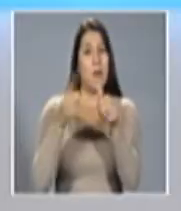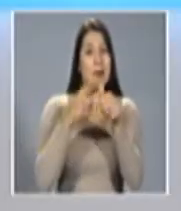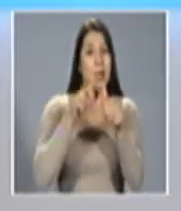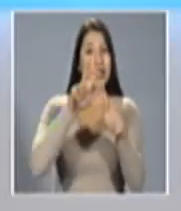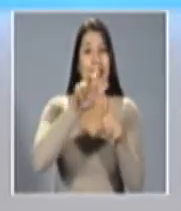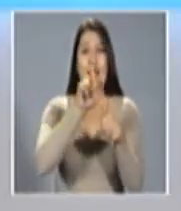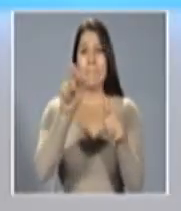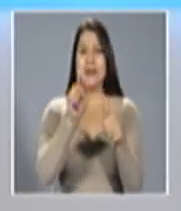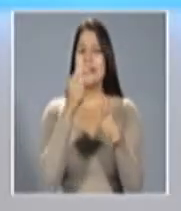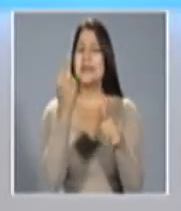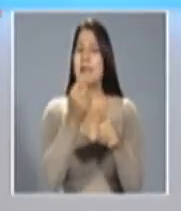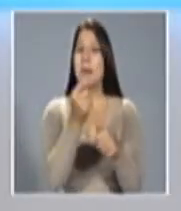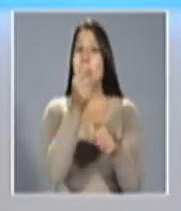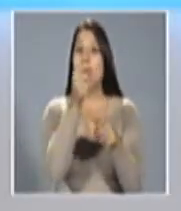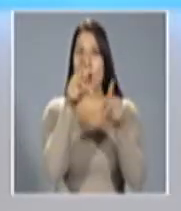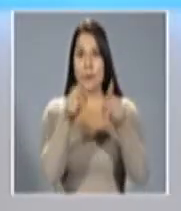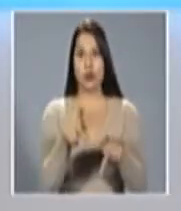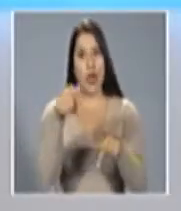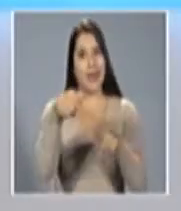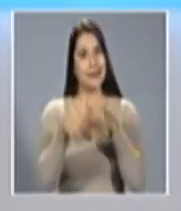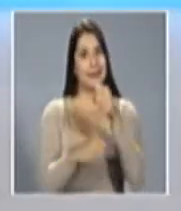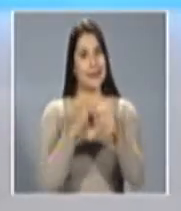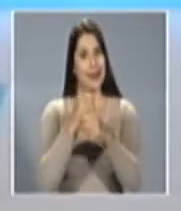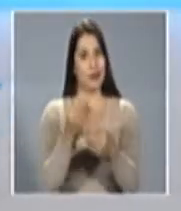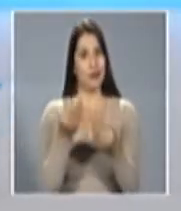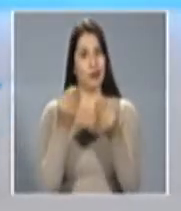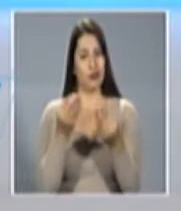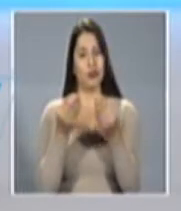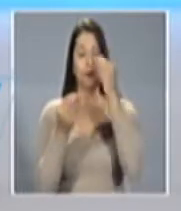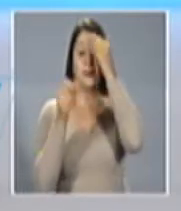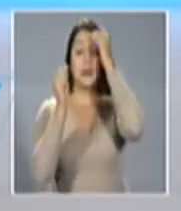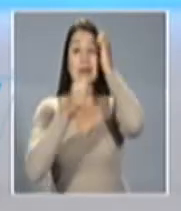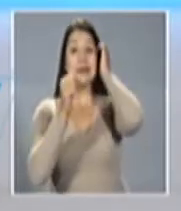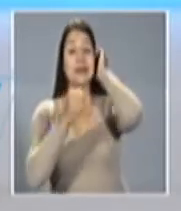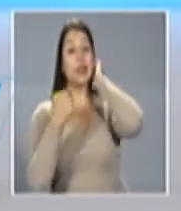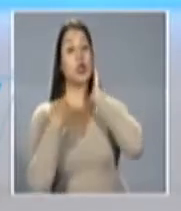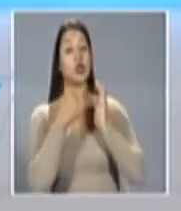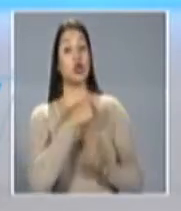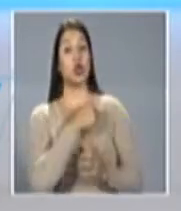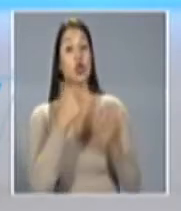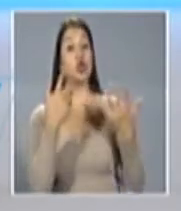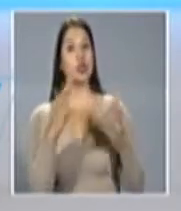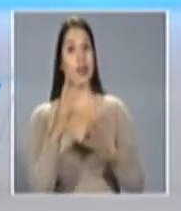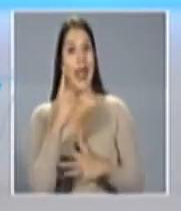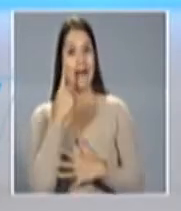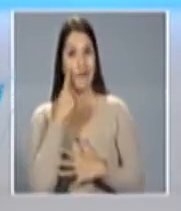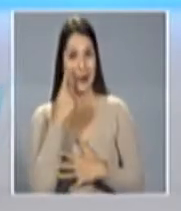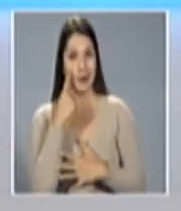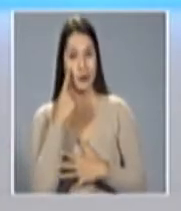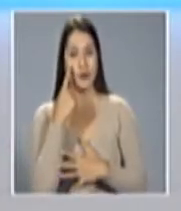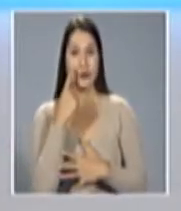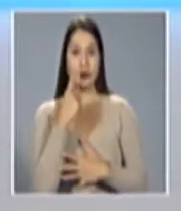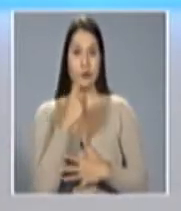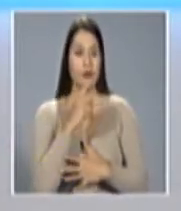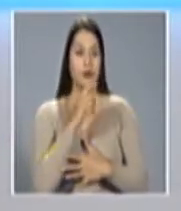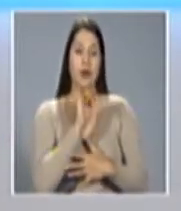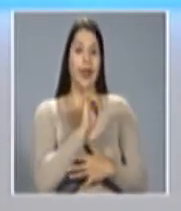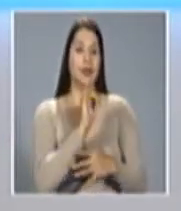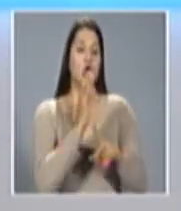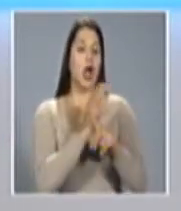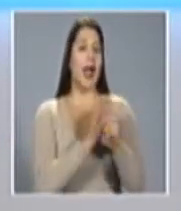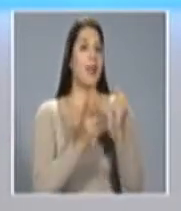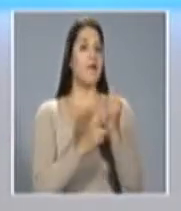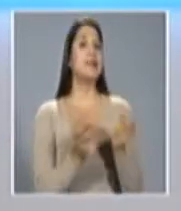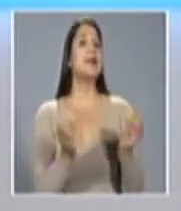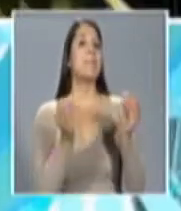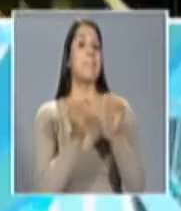noches. Hemos visto incluso en anteriores programas que esto es una tendencia que viene incrementándose ya de forma sistemática. Ahora,